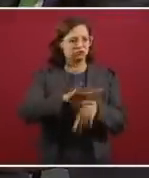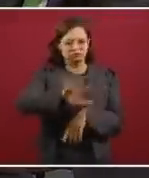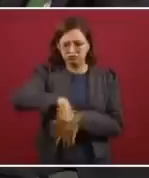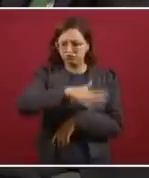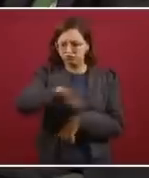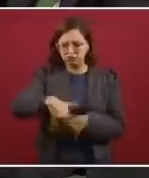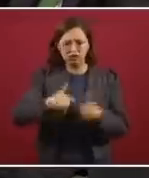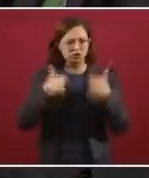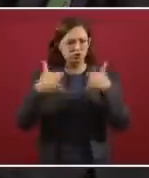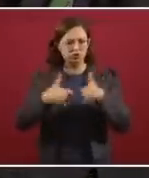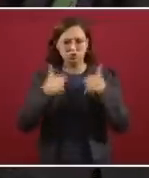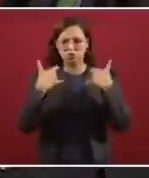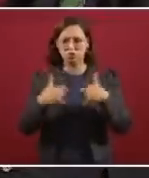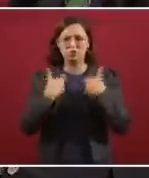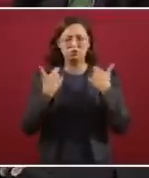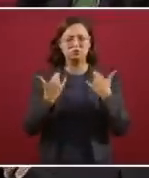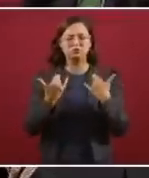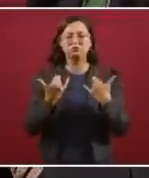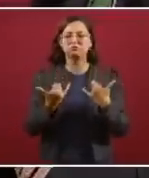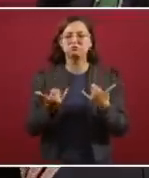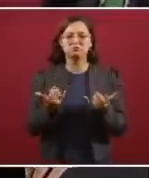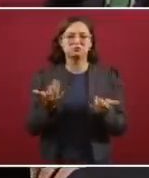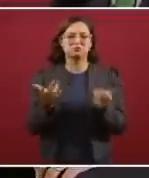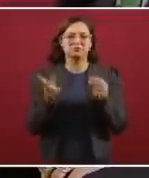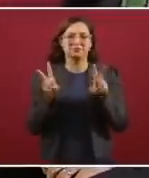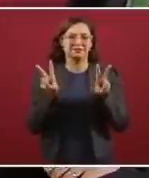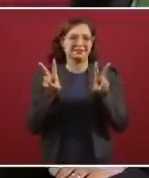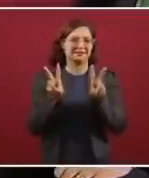jóvenes. Es un asunto